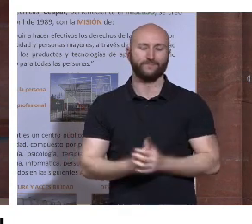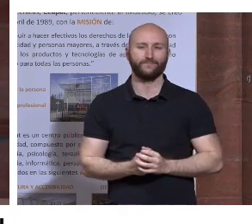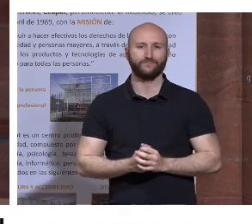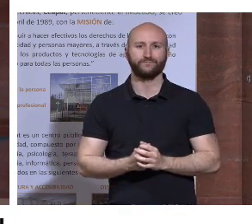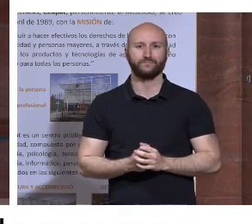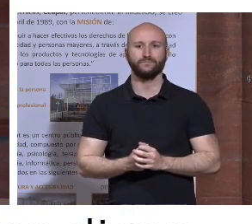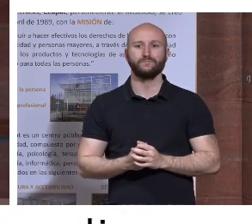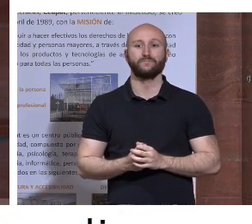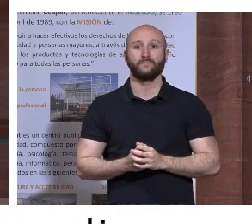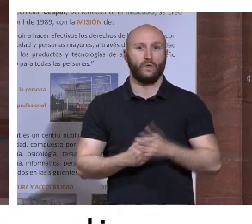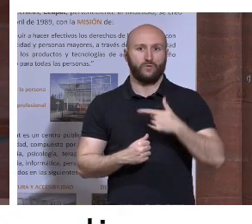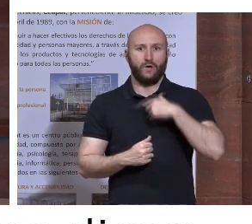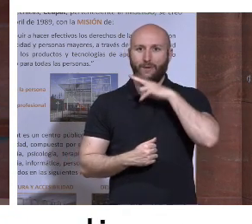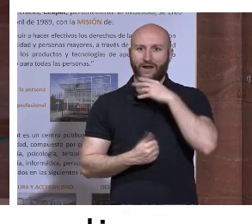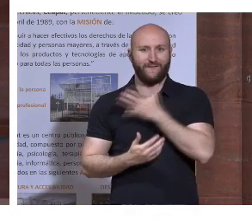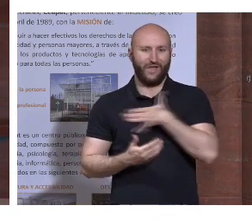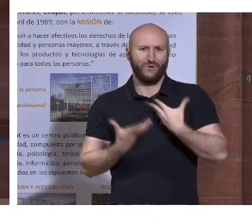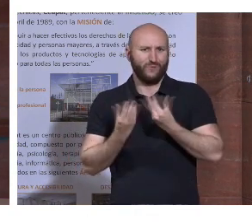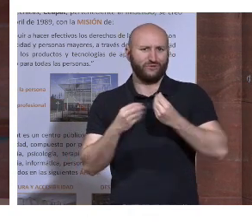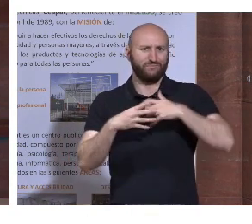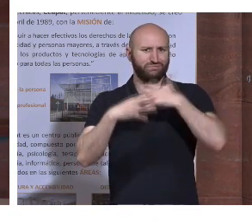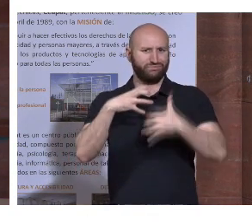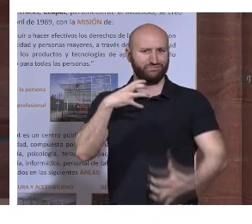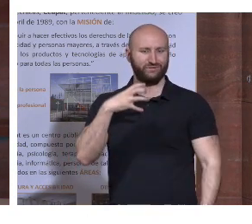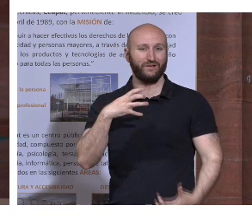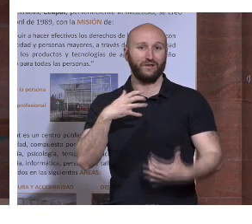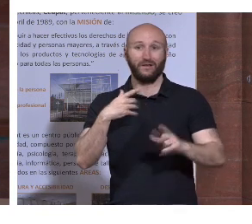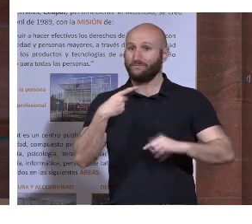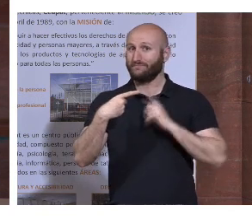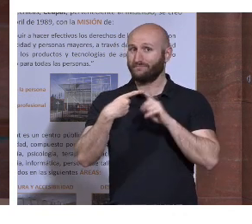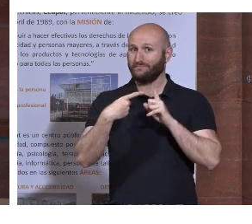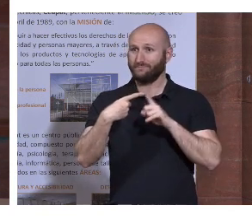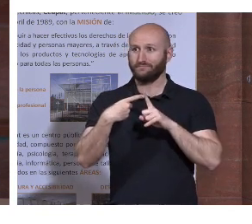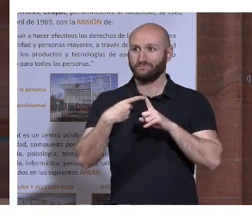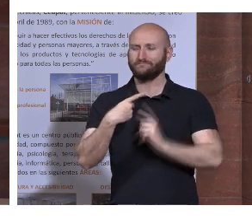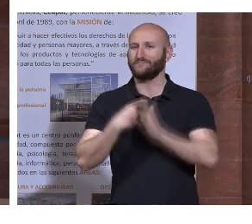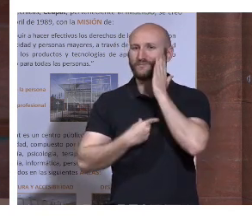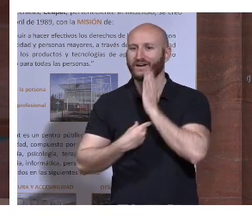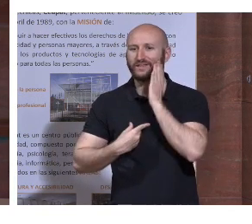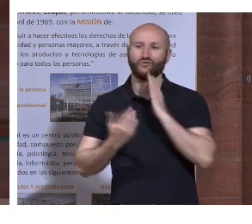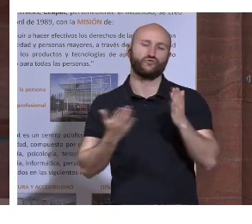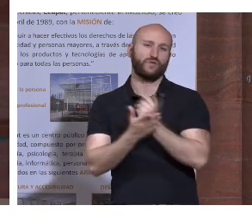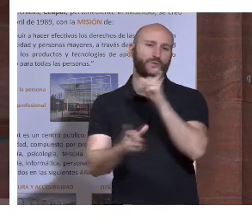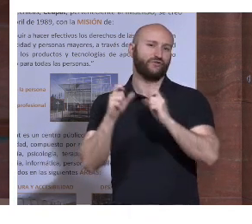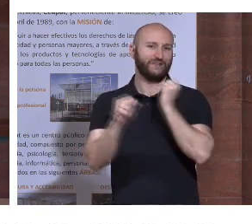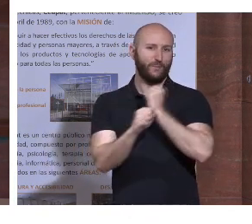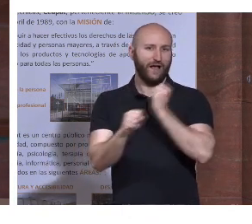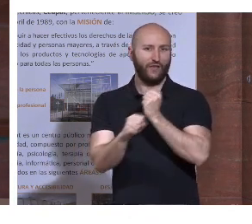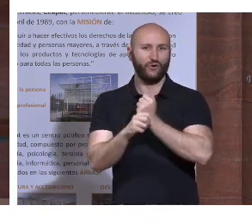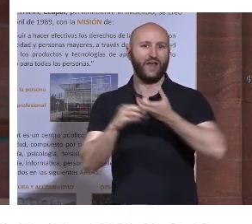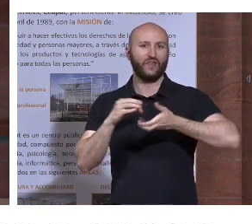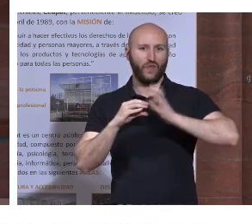gustaría decir muchísimas cosas. La primera, pues mi cariño hacia todos los trabajadores de este